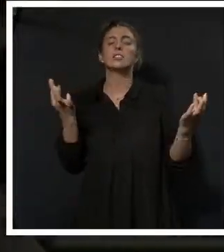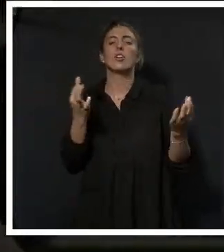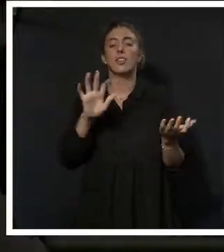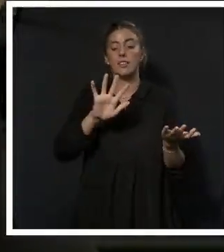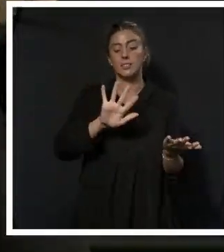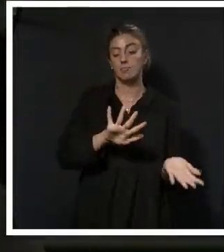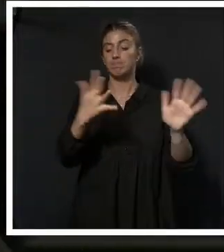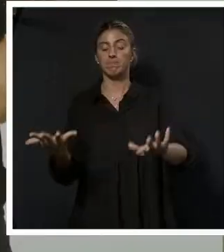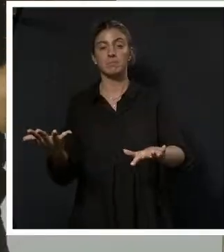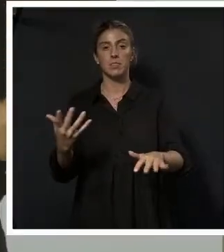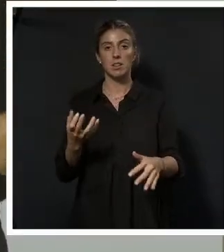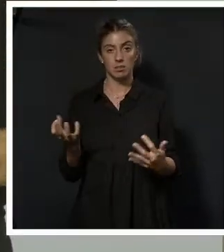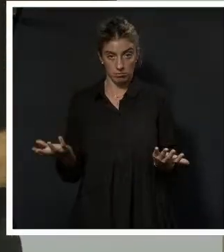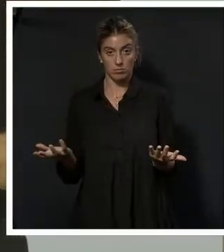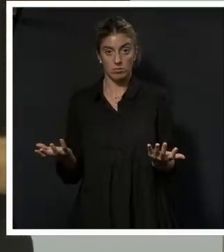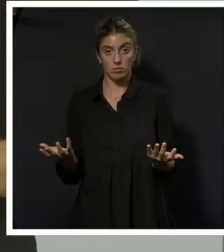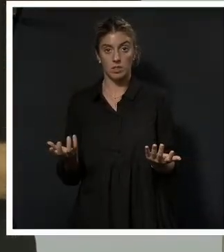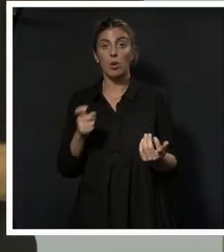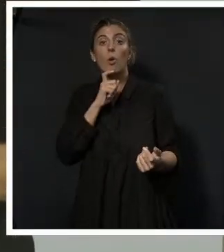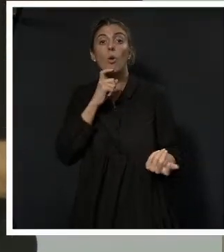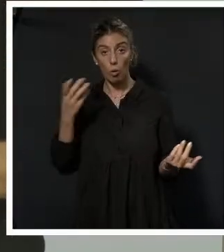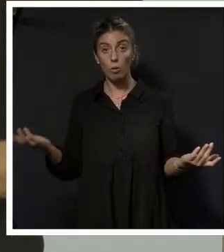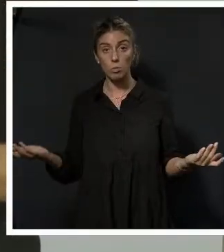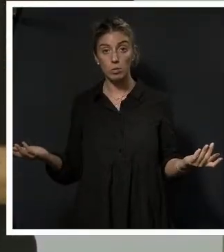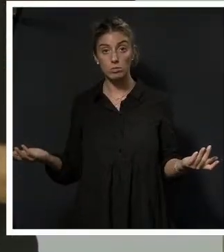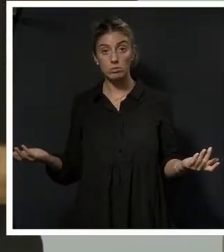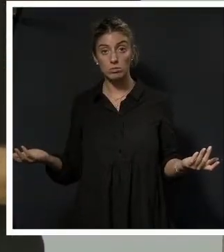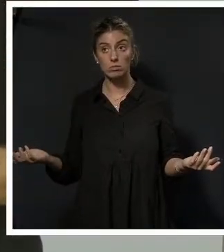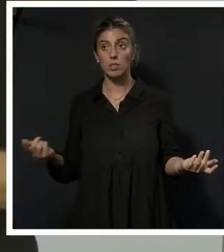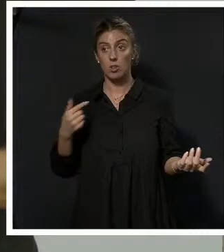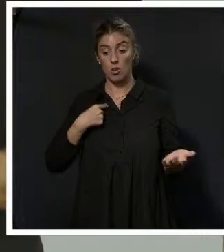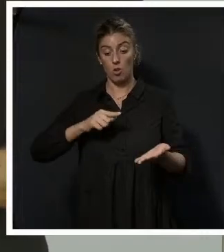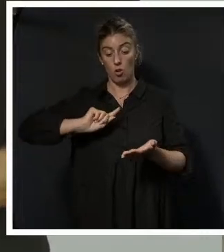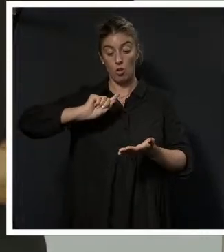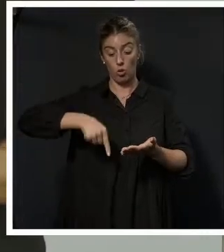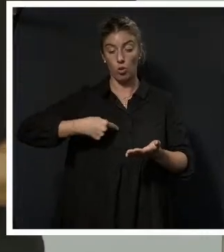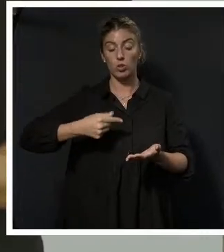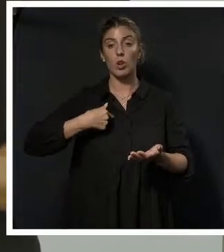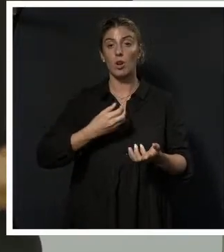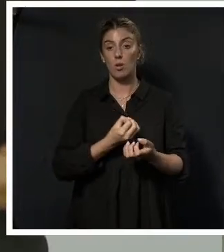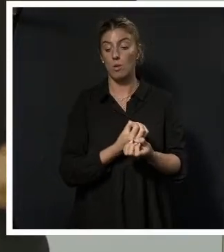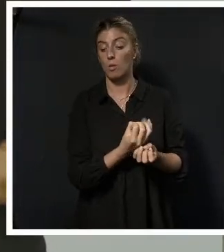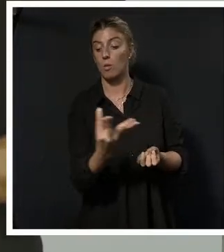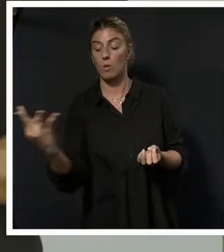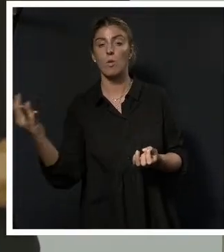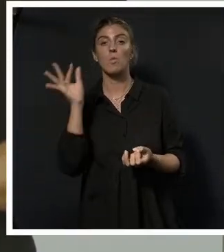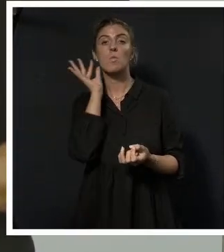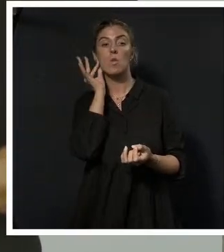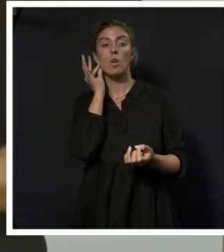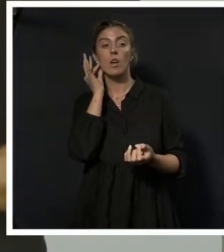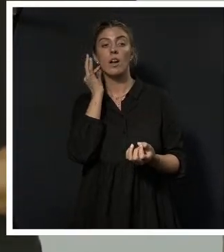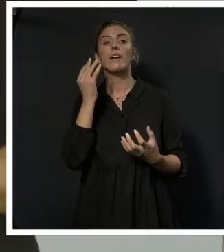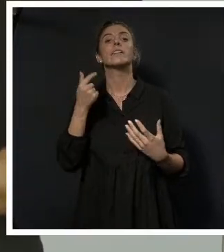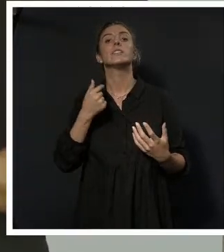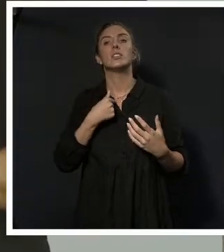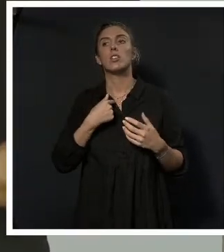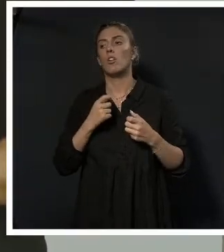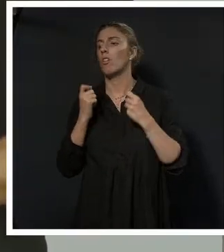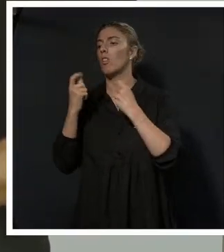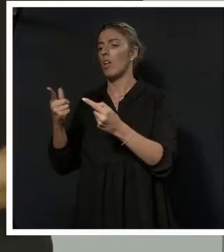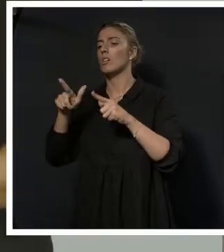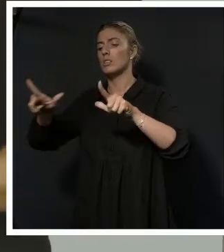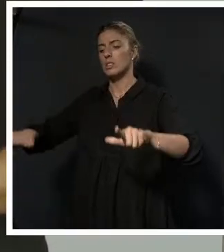dar ya vuelta tortilla Entonces cómo contratando o mayor número de mujeres que puedo dándoles pazzo